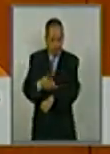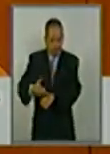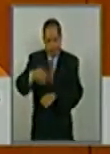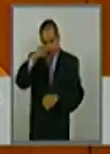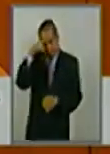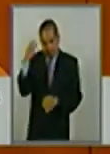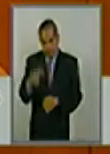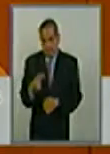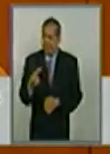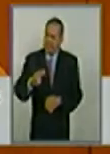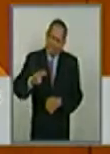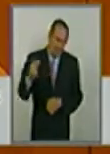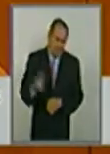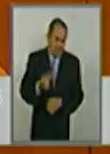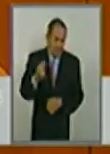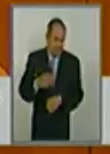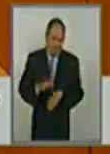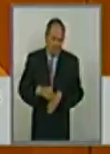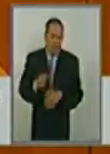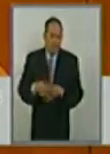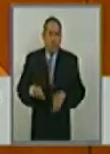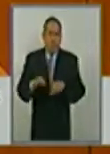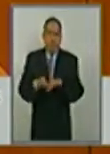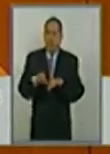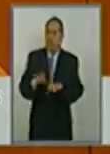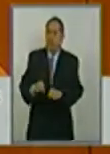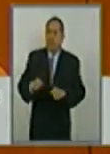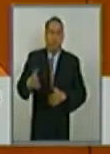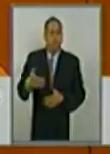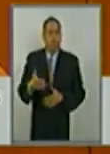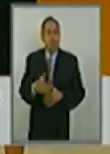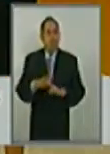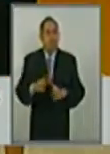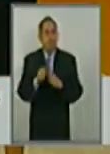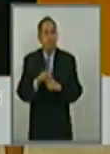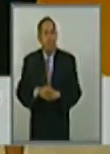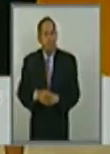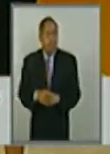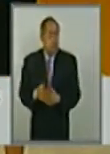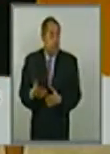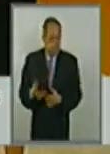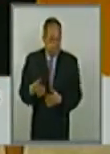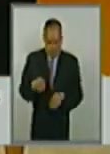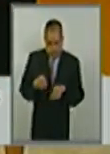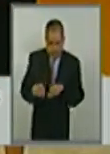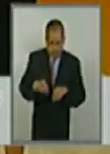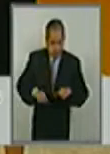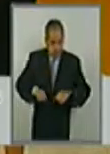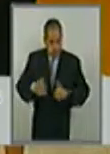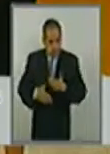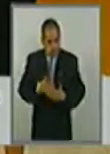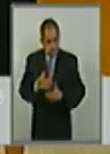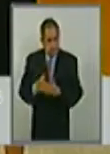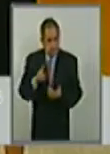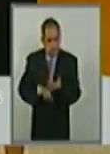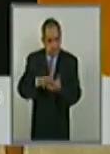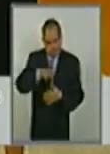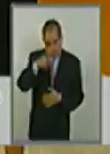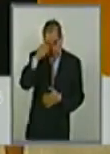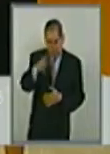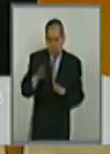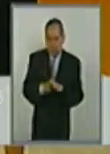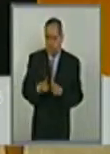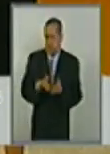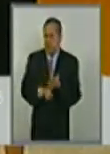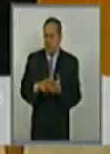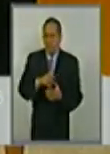mexicanas dependen en mucho de la actividad pesquera. Si bien esta actividad va en crecimiento en nuestro México y